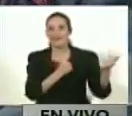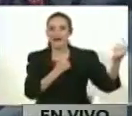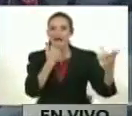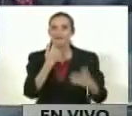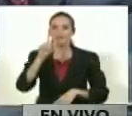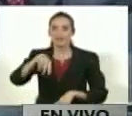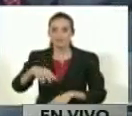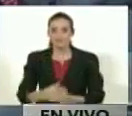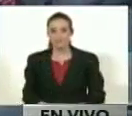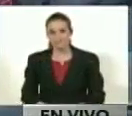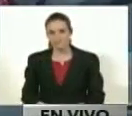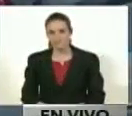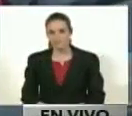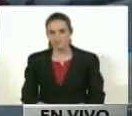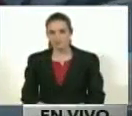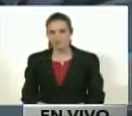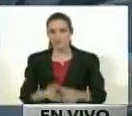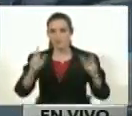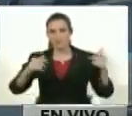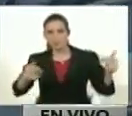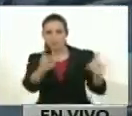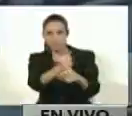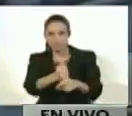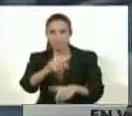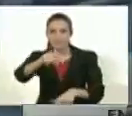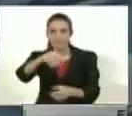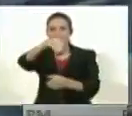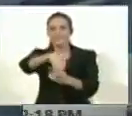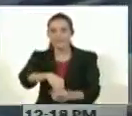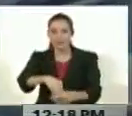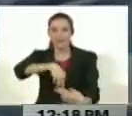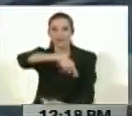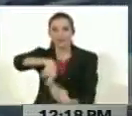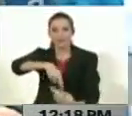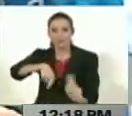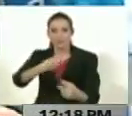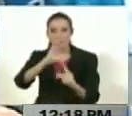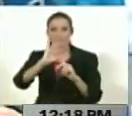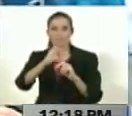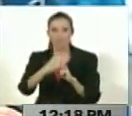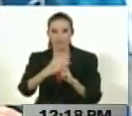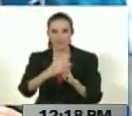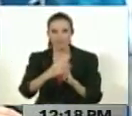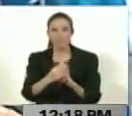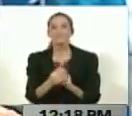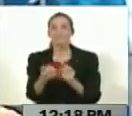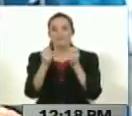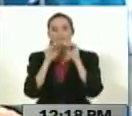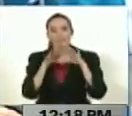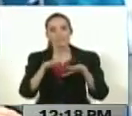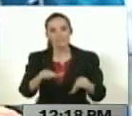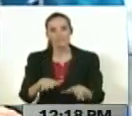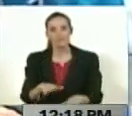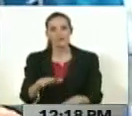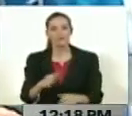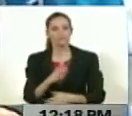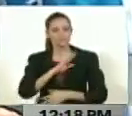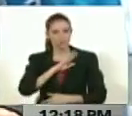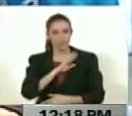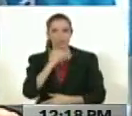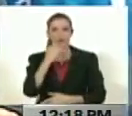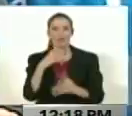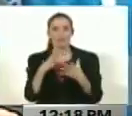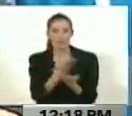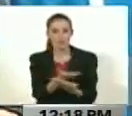duda un nuevo logro dentro de esta revolución cultural para beneficio, beneplácito de todo